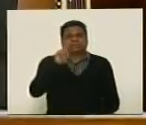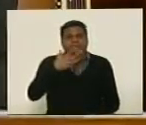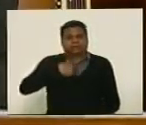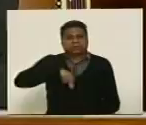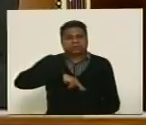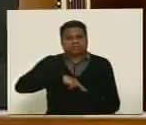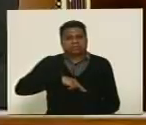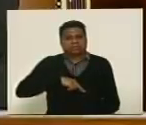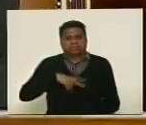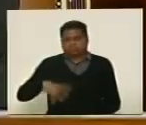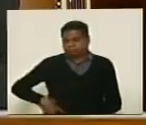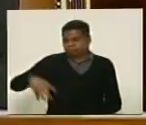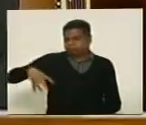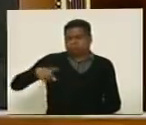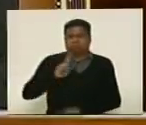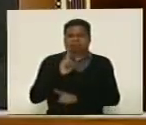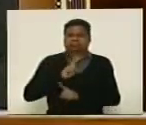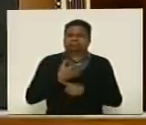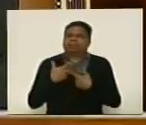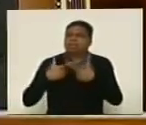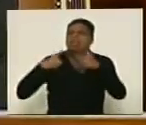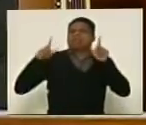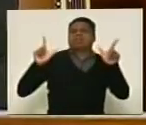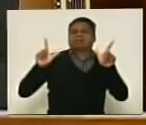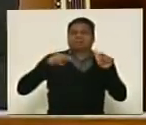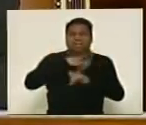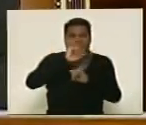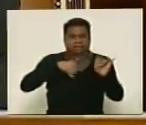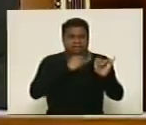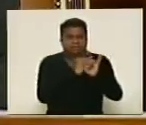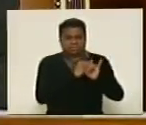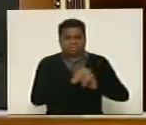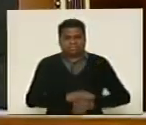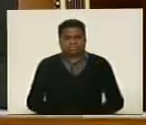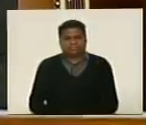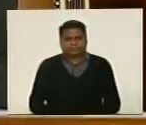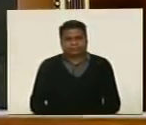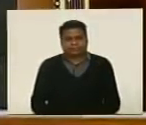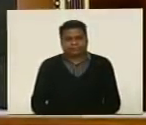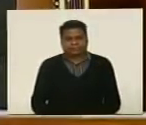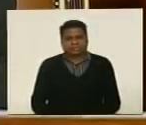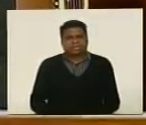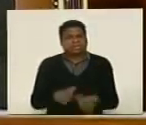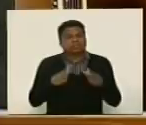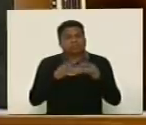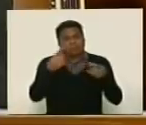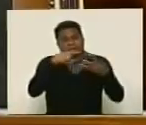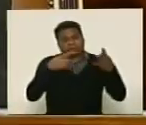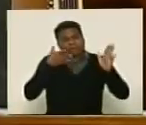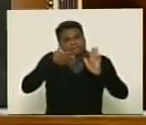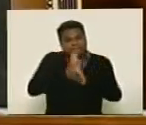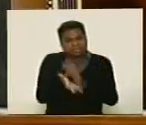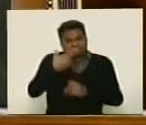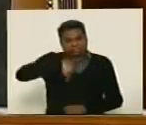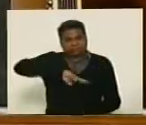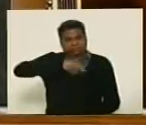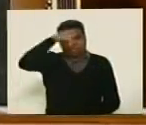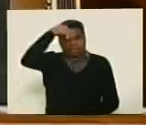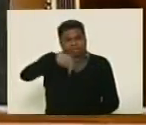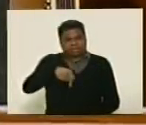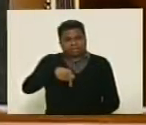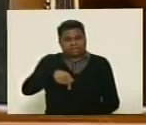del capital financiero internacional. Después de todo lo que hemos pasado, después